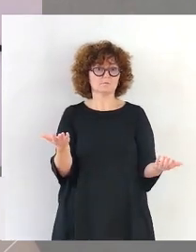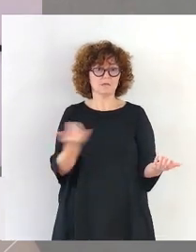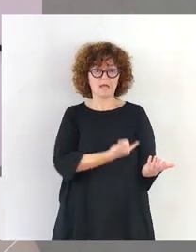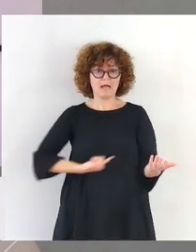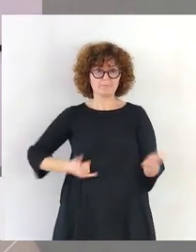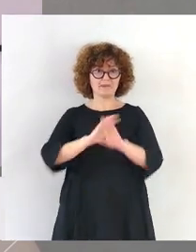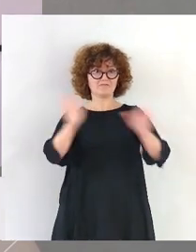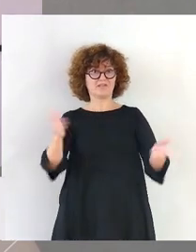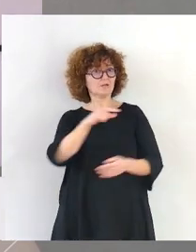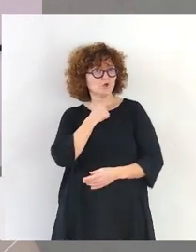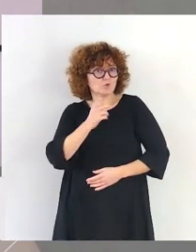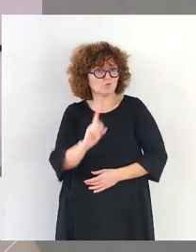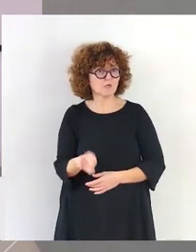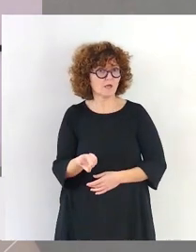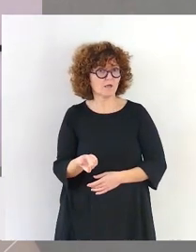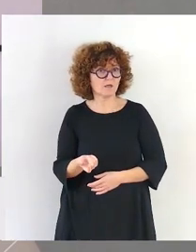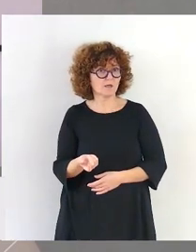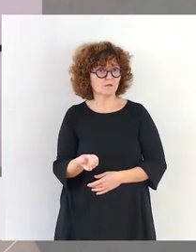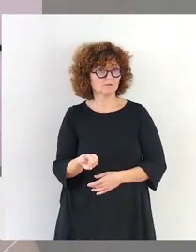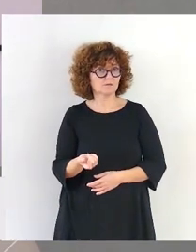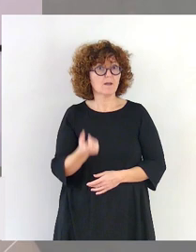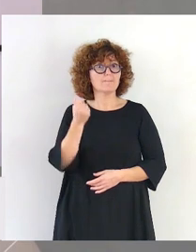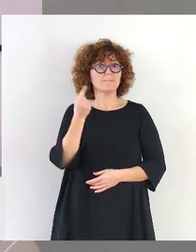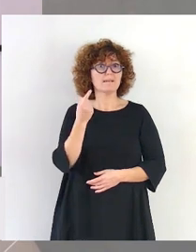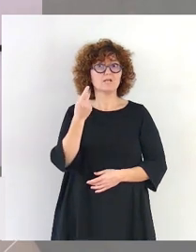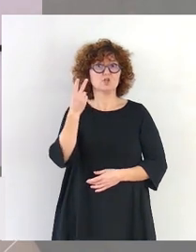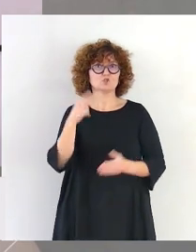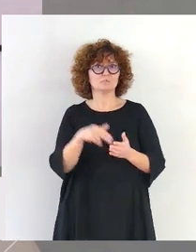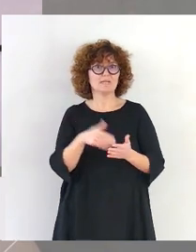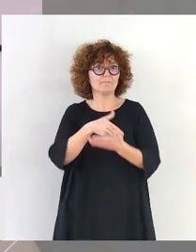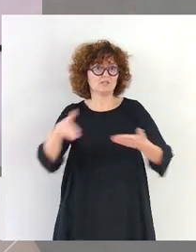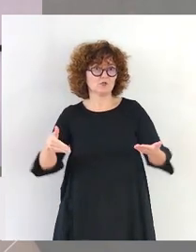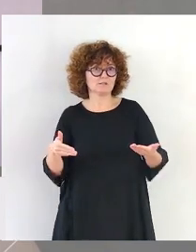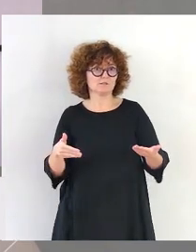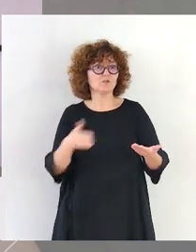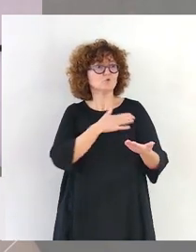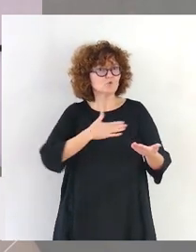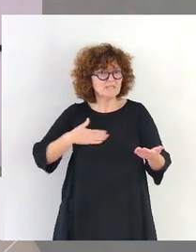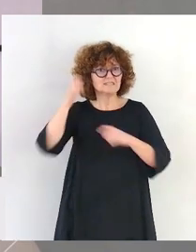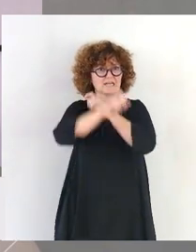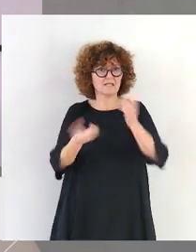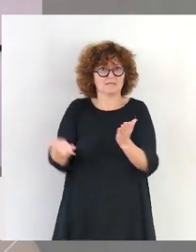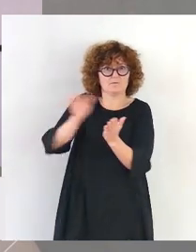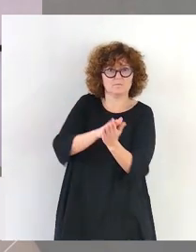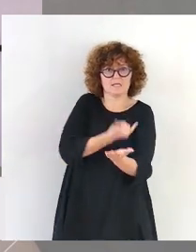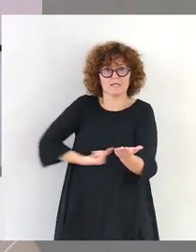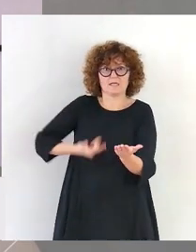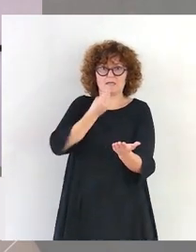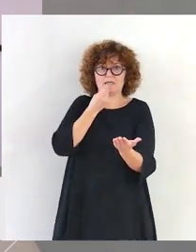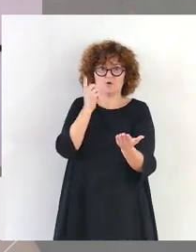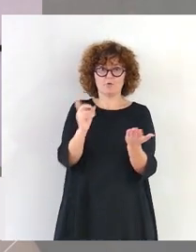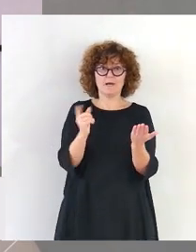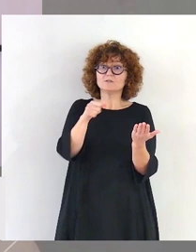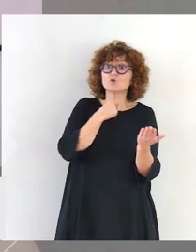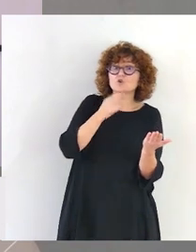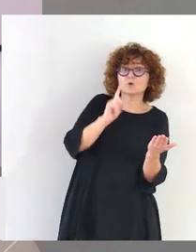e A ver dime cuántos quieres que tengamos 1000 millones 2000 millones cuál es tu cifra que tengamos de gente que que que no come Qué es lo que no te gusta de